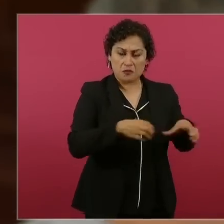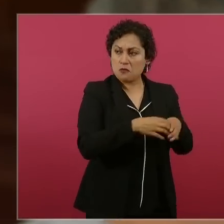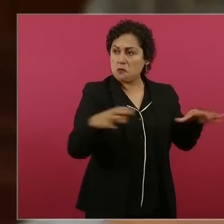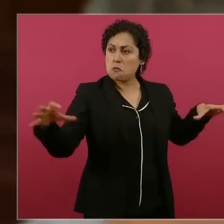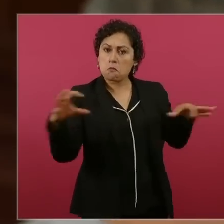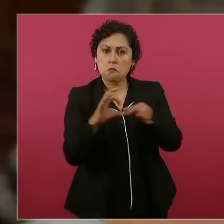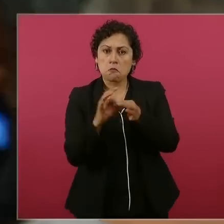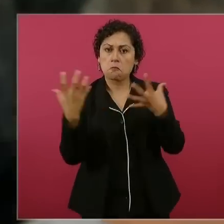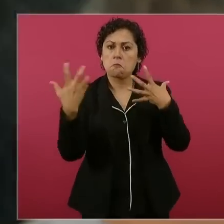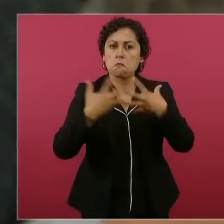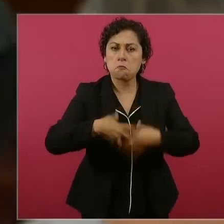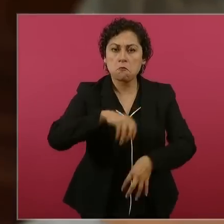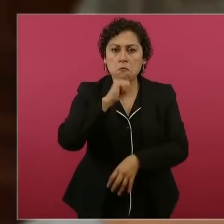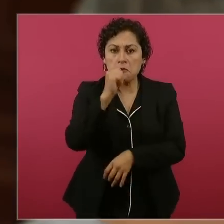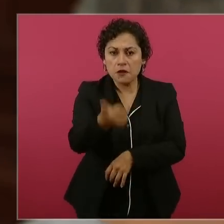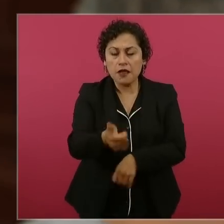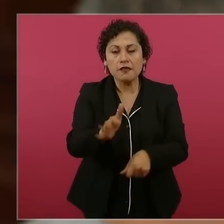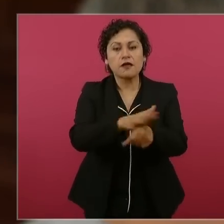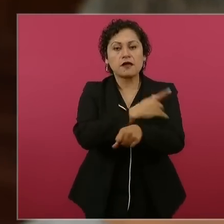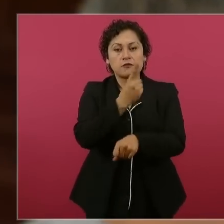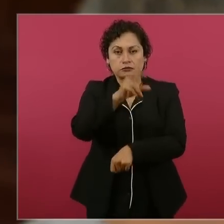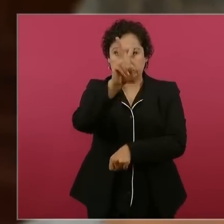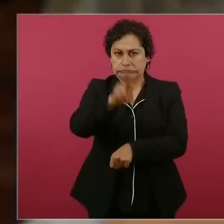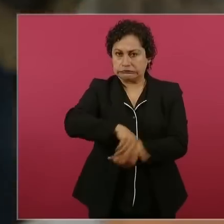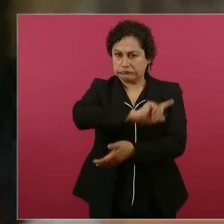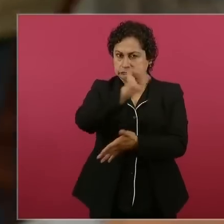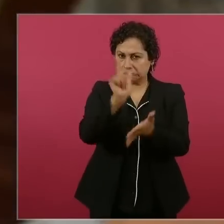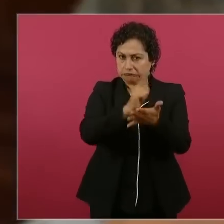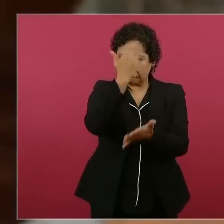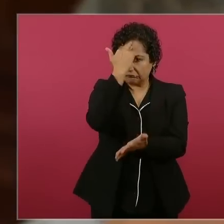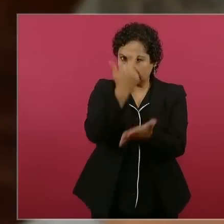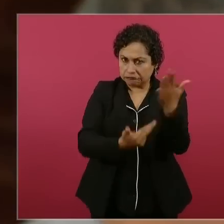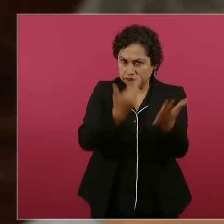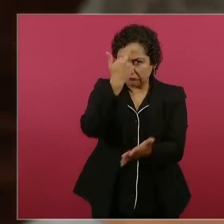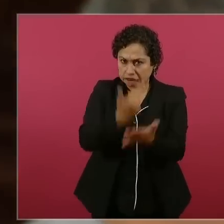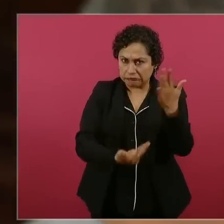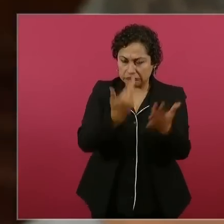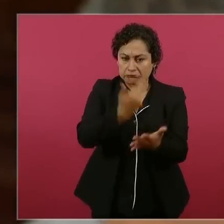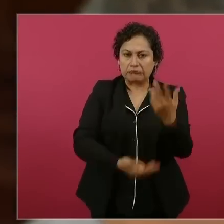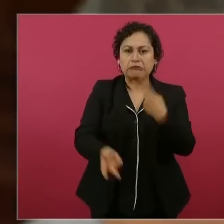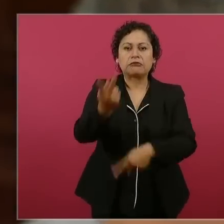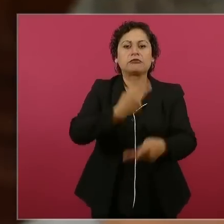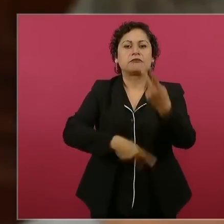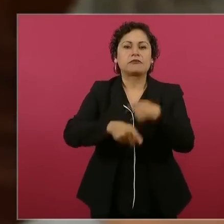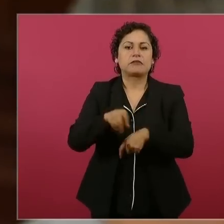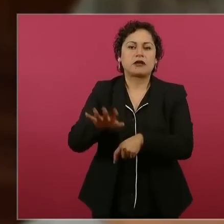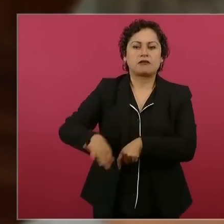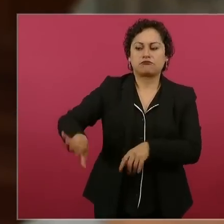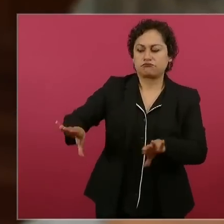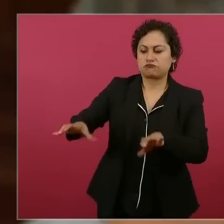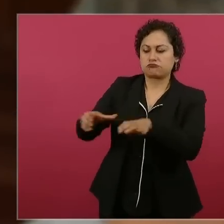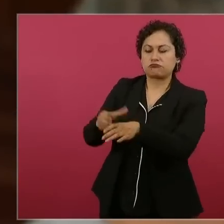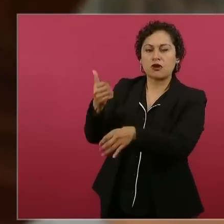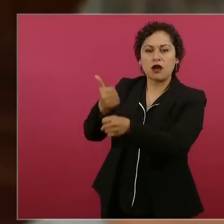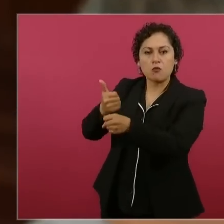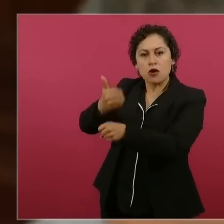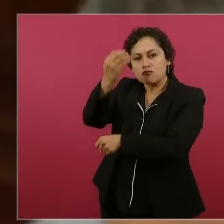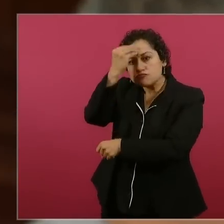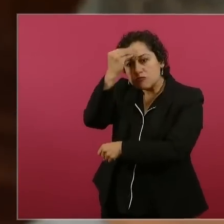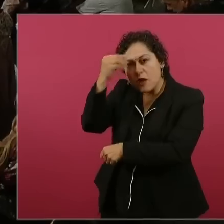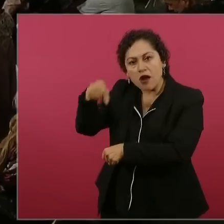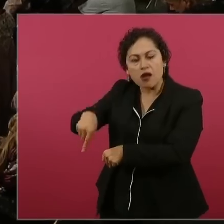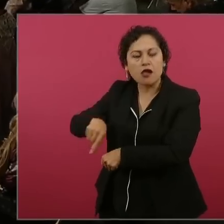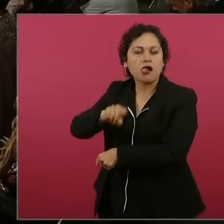precisamente resolver estos vacíos legales que criminalizan la labor de nuestros médicos tradicionales. Y